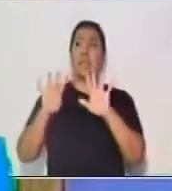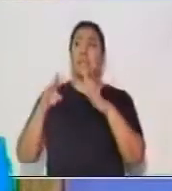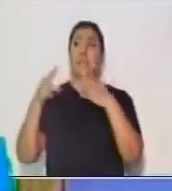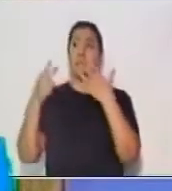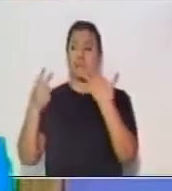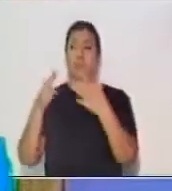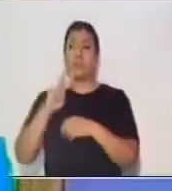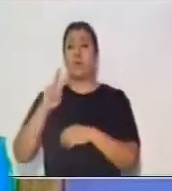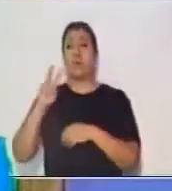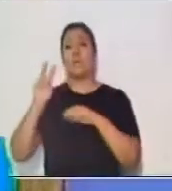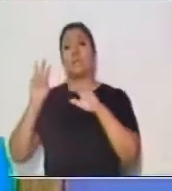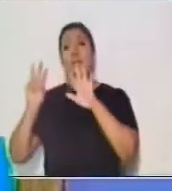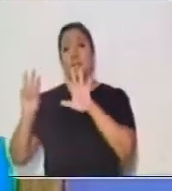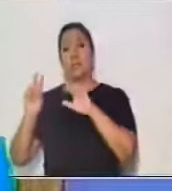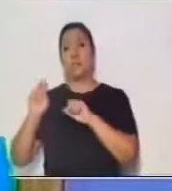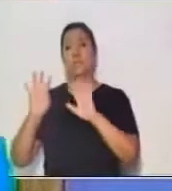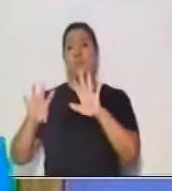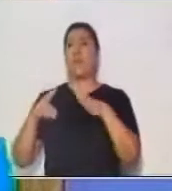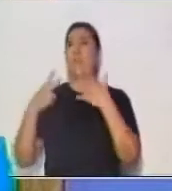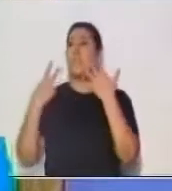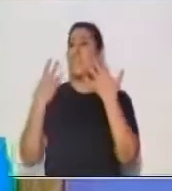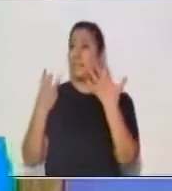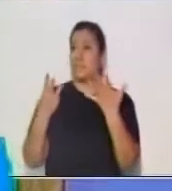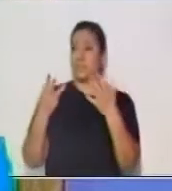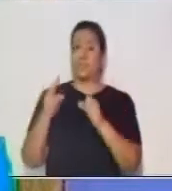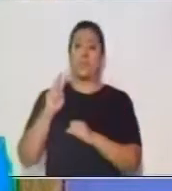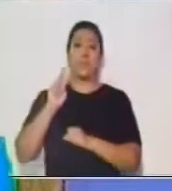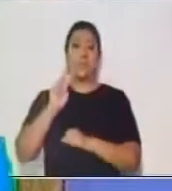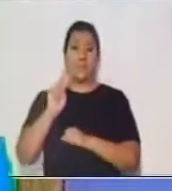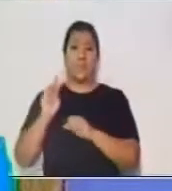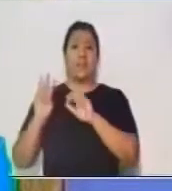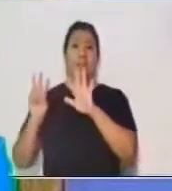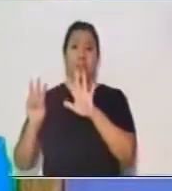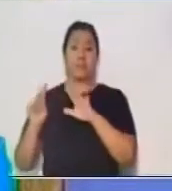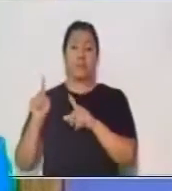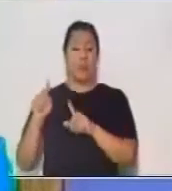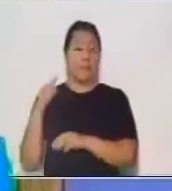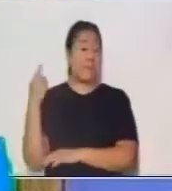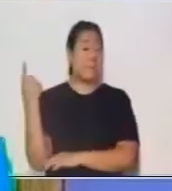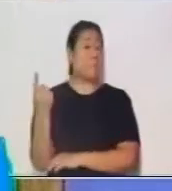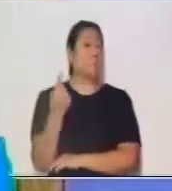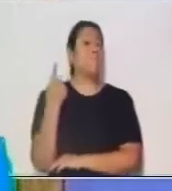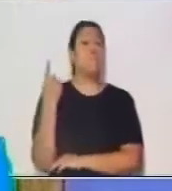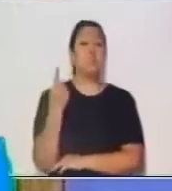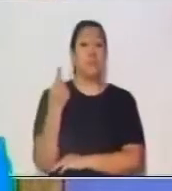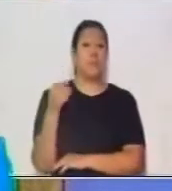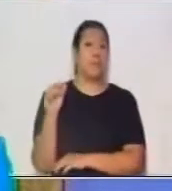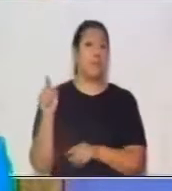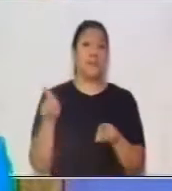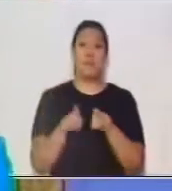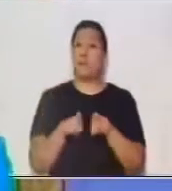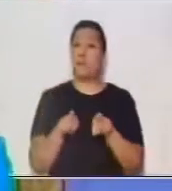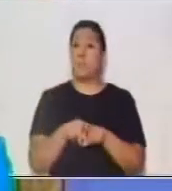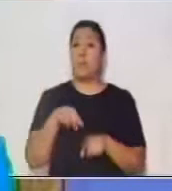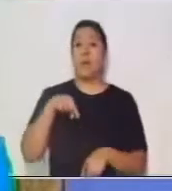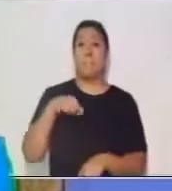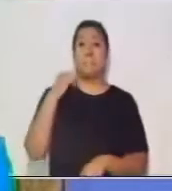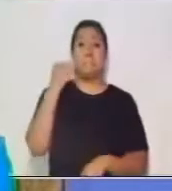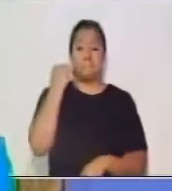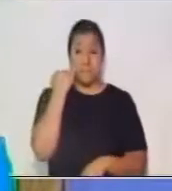cuelgues. Muchas gracias por el dinero que me diste. Ojalá te sirva para algo. Seguro sí. Pobre